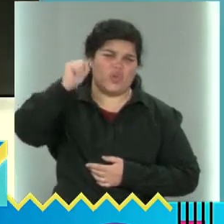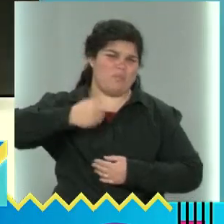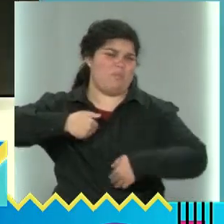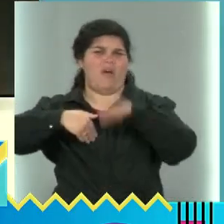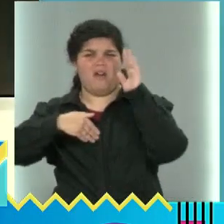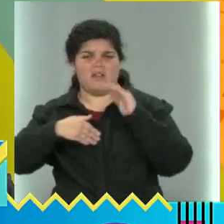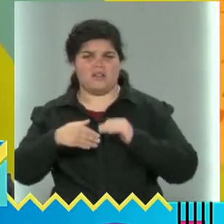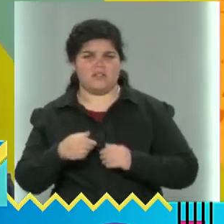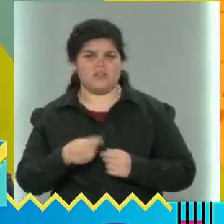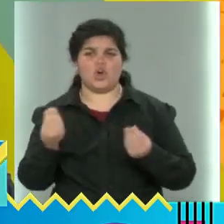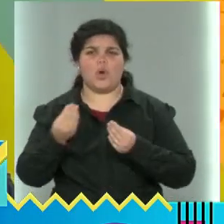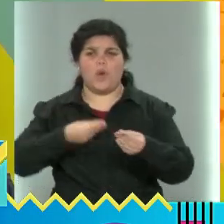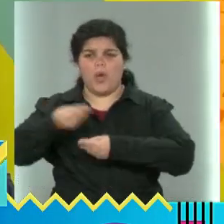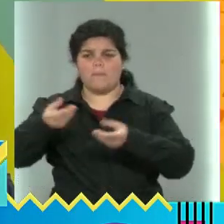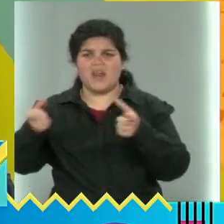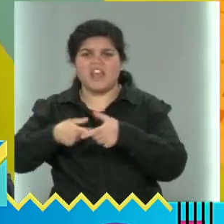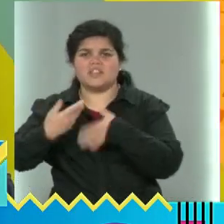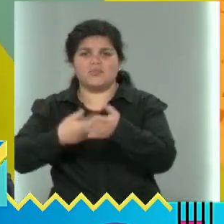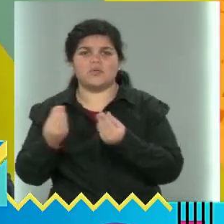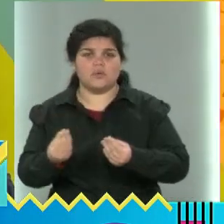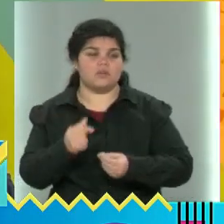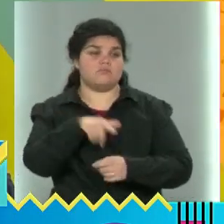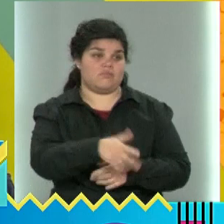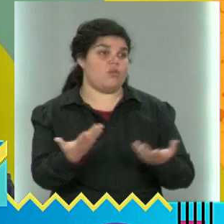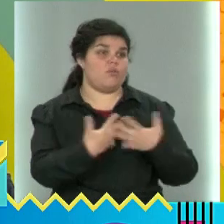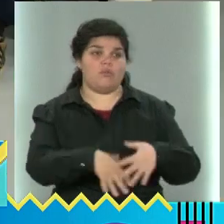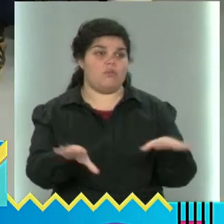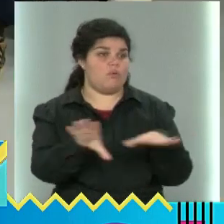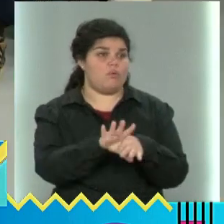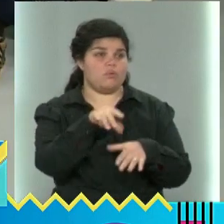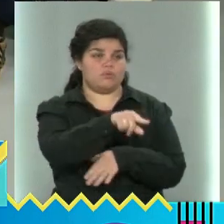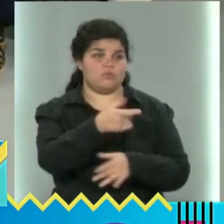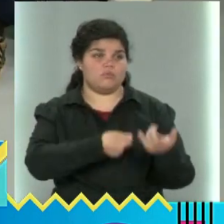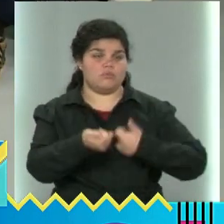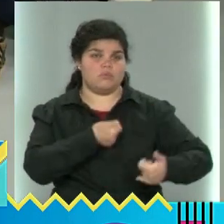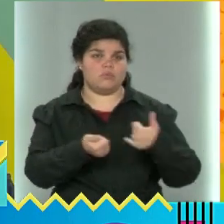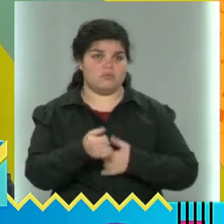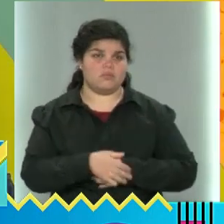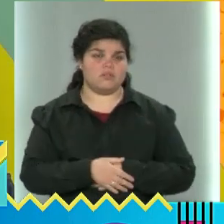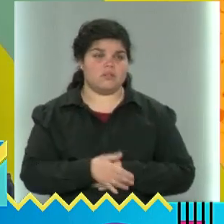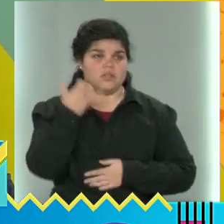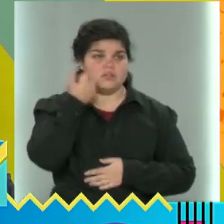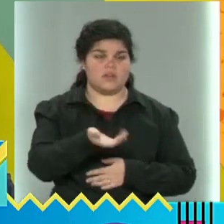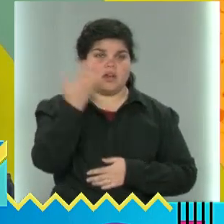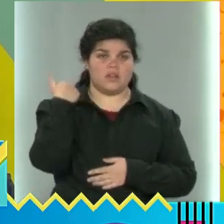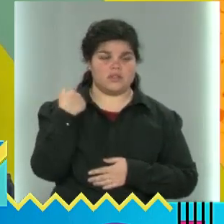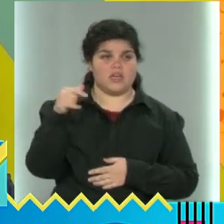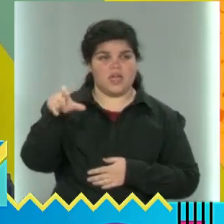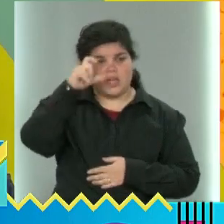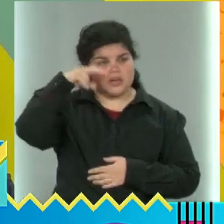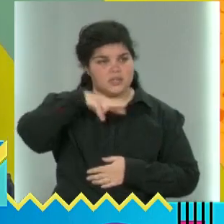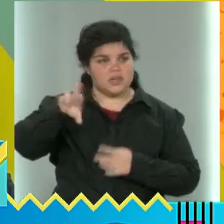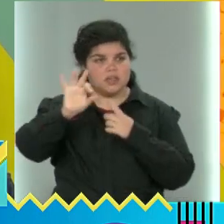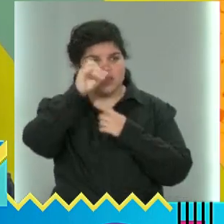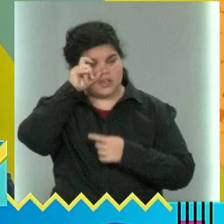ver que justamente muchas de estas cuestiones y el tema de inflación, y cuando hablábamos recién y que Enrique decía del 29% de una tasa, obviamente